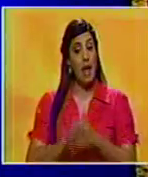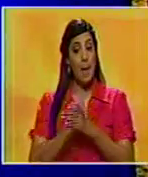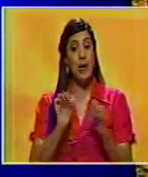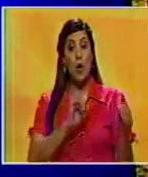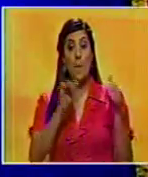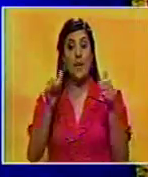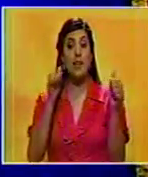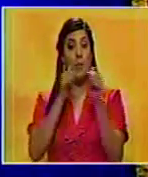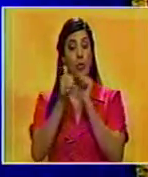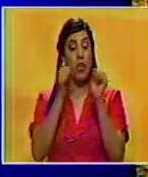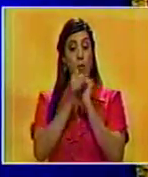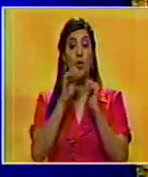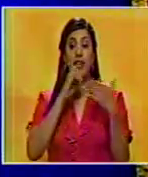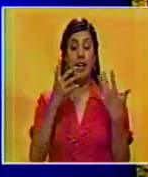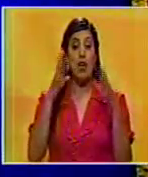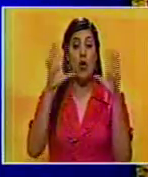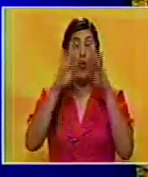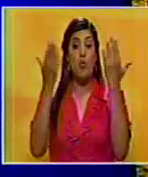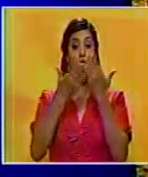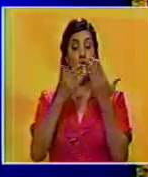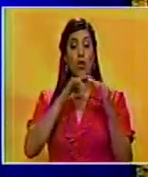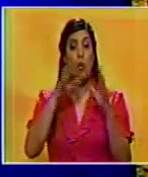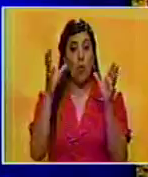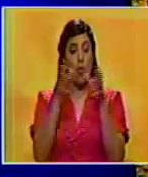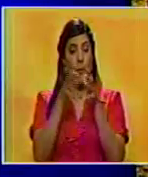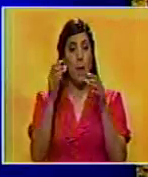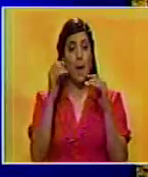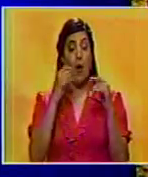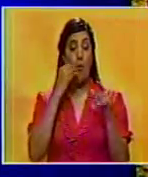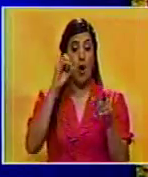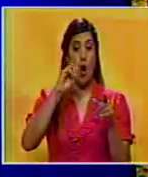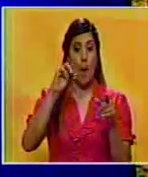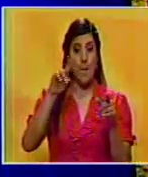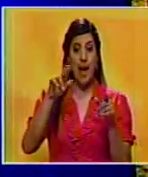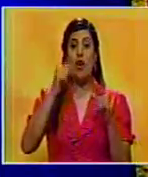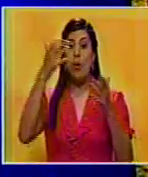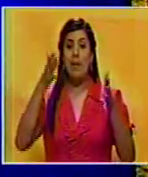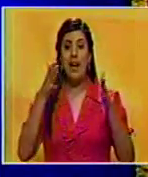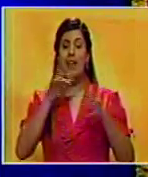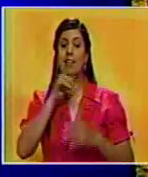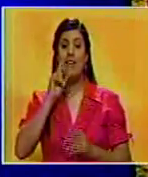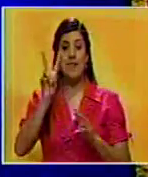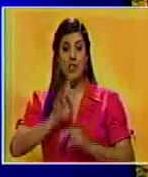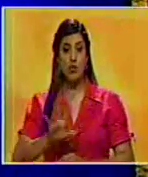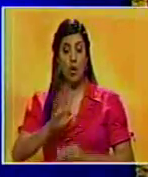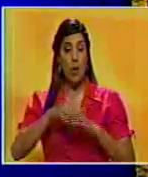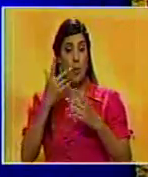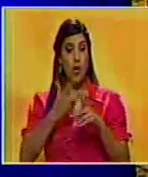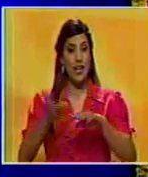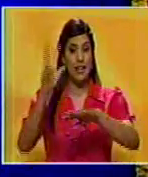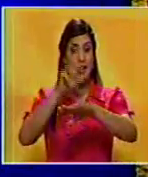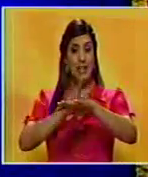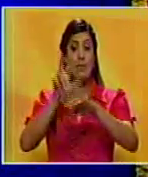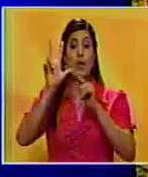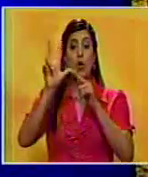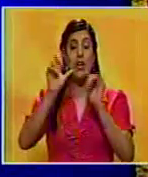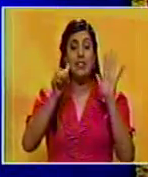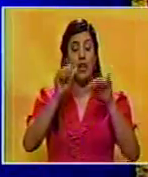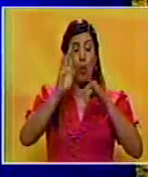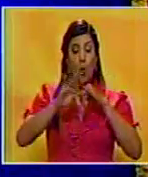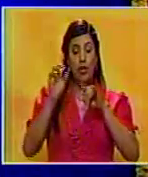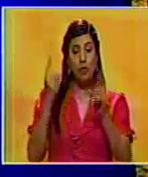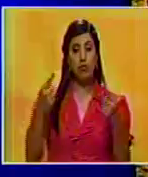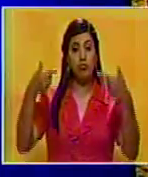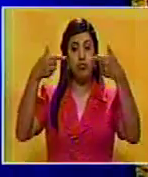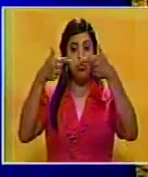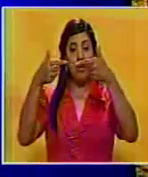Amigas y amigos, iniciamos los deportes con la Serie Mundial de Pequeñas Ligas porque Omar Romero le dio la victoria a Venezuela tras un triple en el sexto y último inning